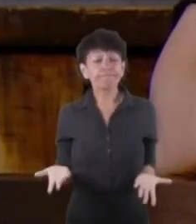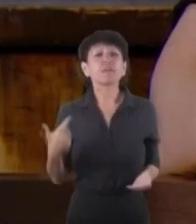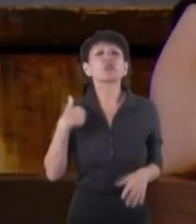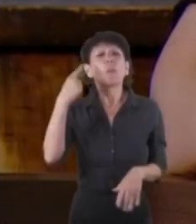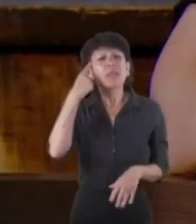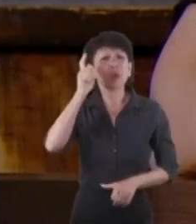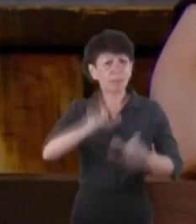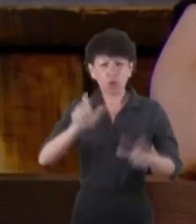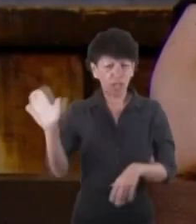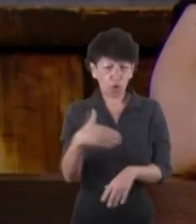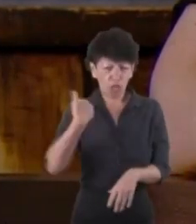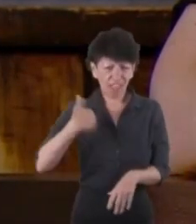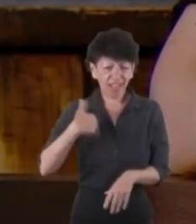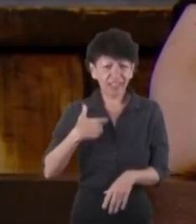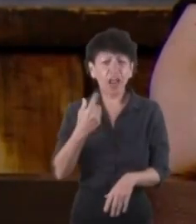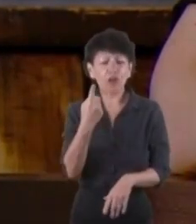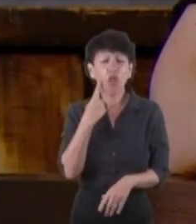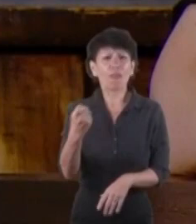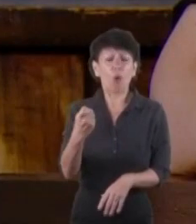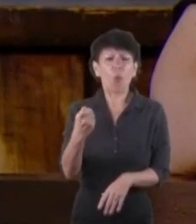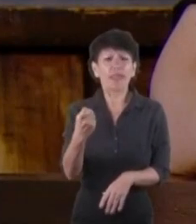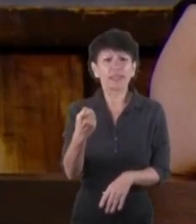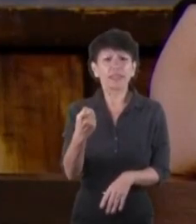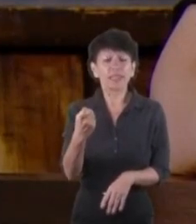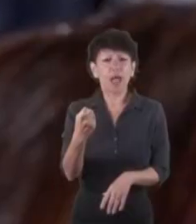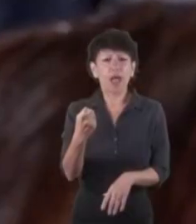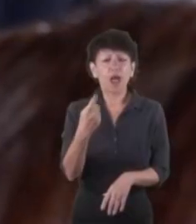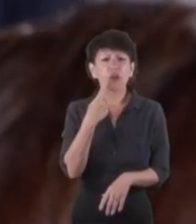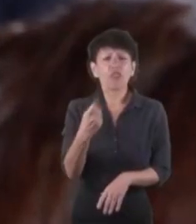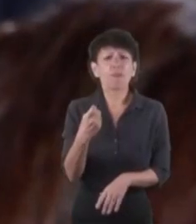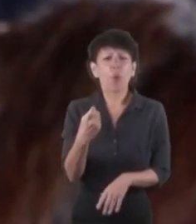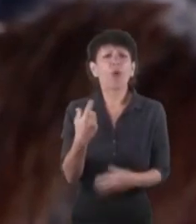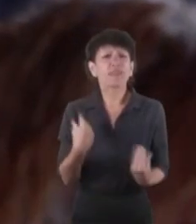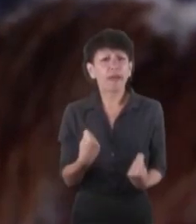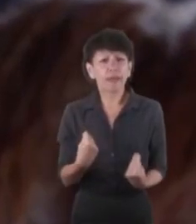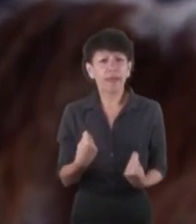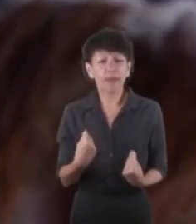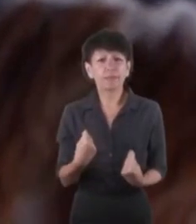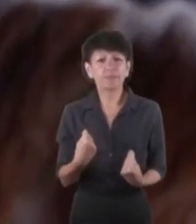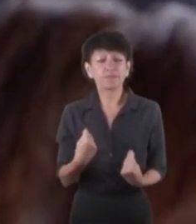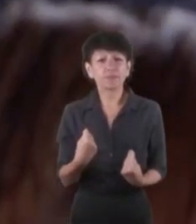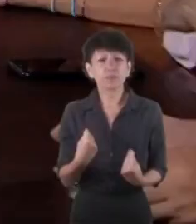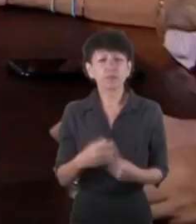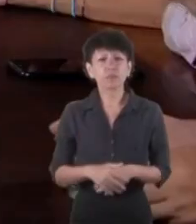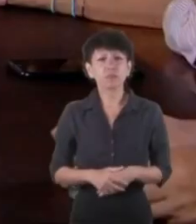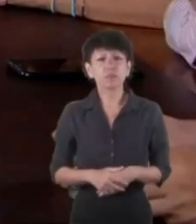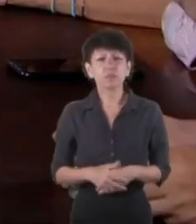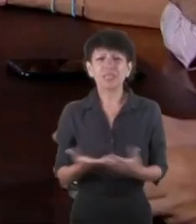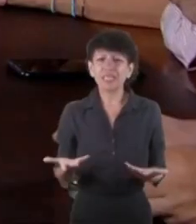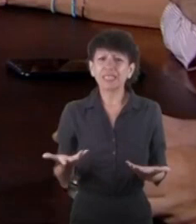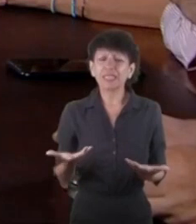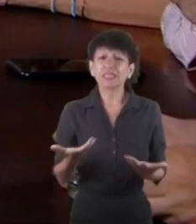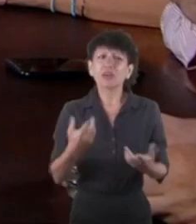tomamos cuenta de la dimensión que tiene, la importancia que tiene contar con